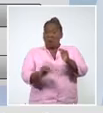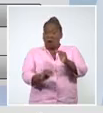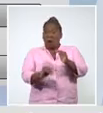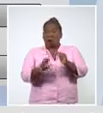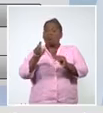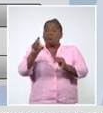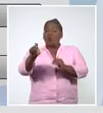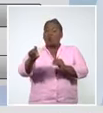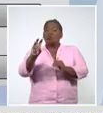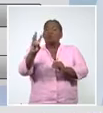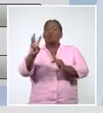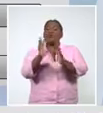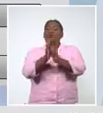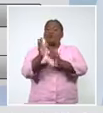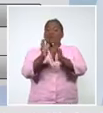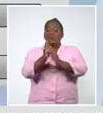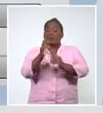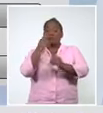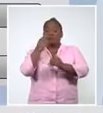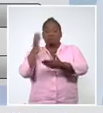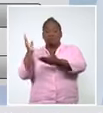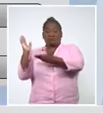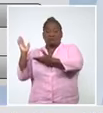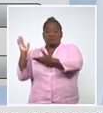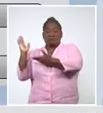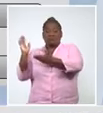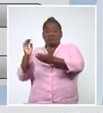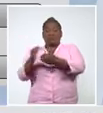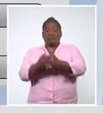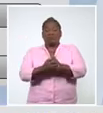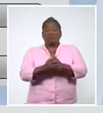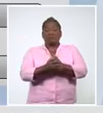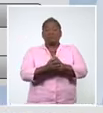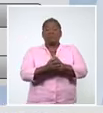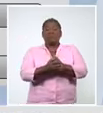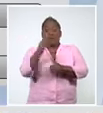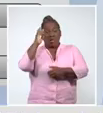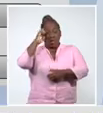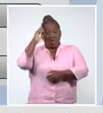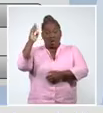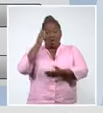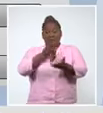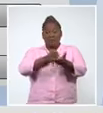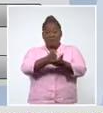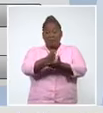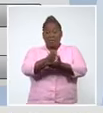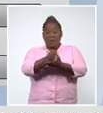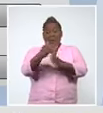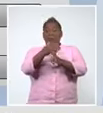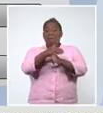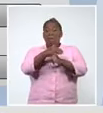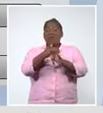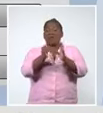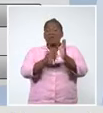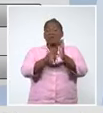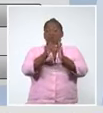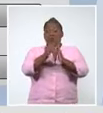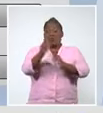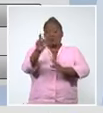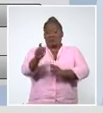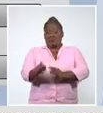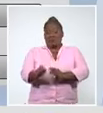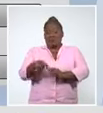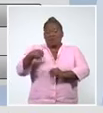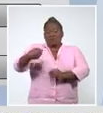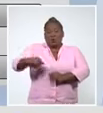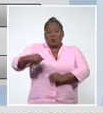que revisar, pero indiscutiblemente es un bajón. Acuérdense que nos habíamos mantenido en 500.000 de casos diarios, una reducción.